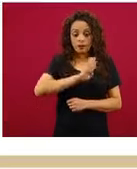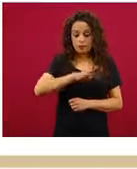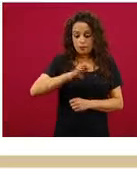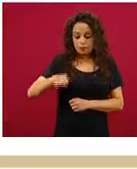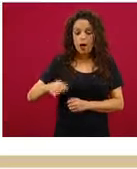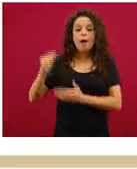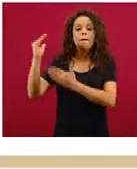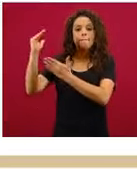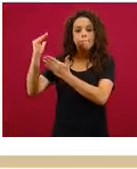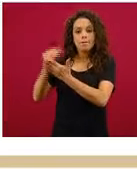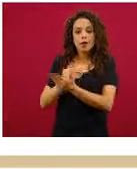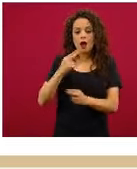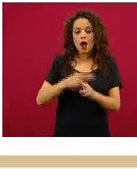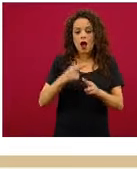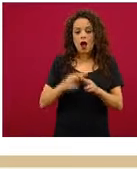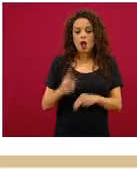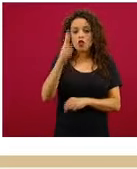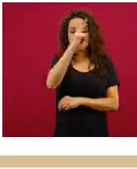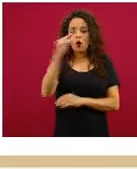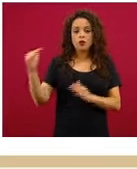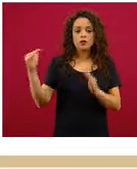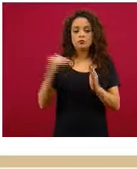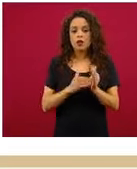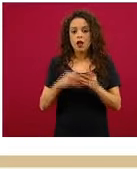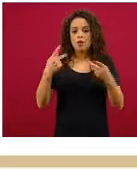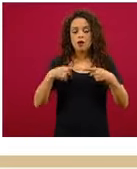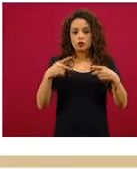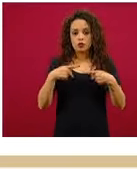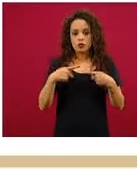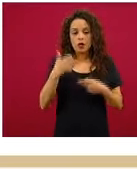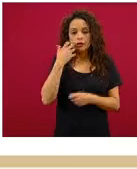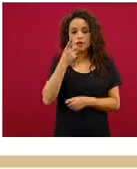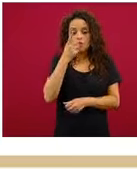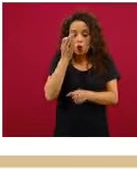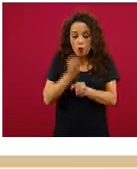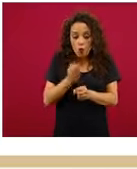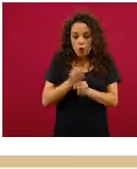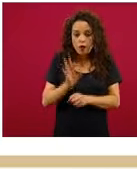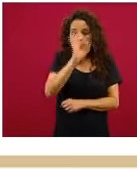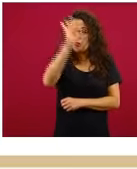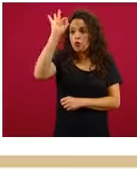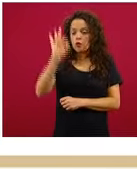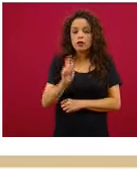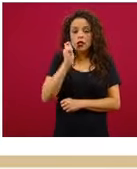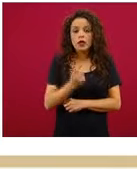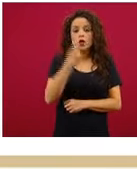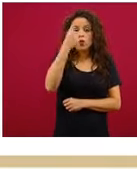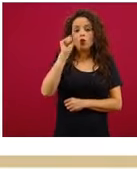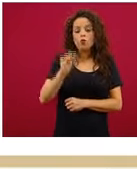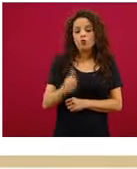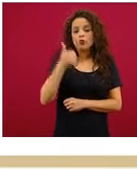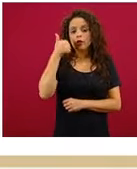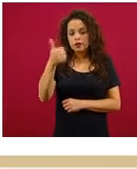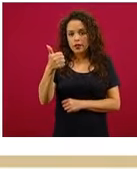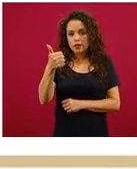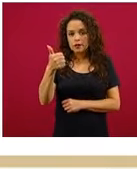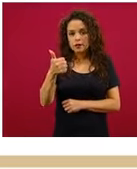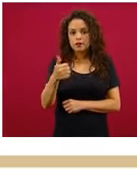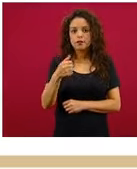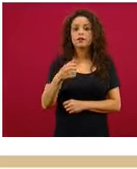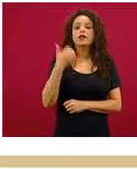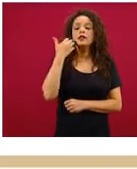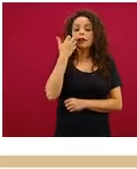disminuido hasta 2,000 defunciones, es decir, actualmente tenemos una tasa de 1.6, quiere decir que de cada